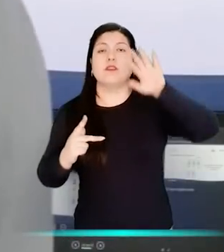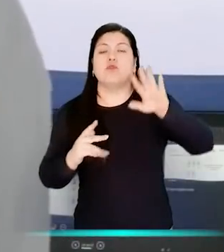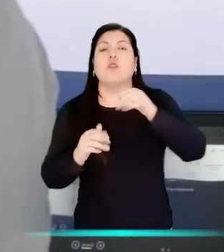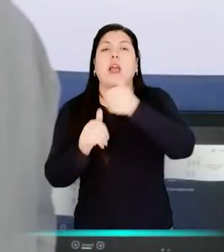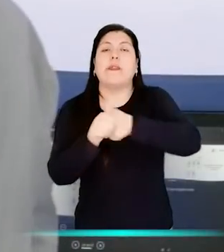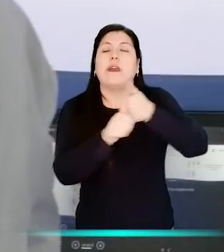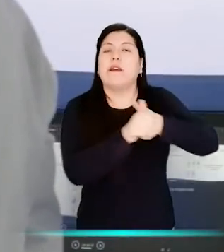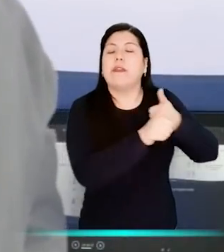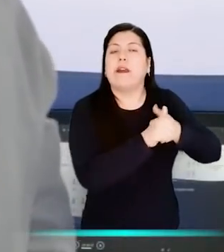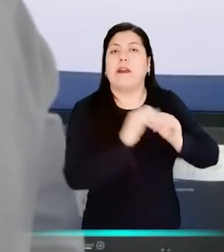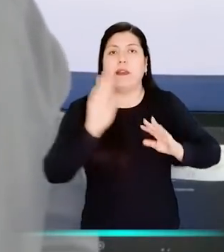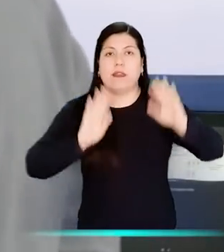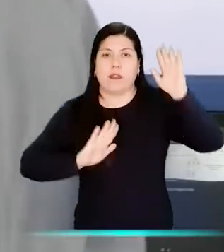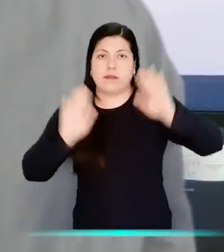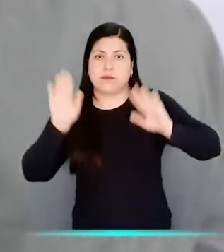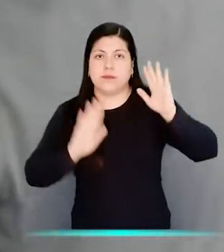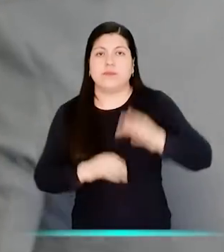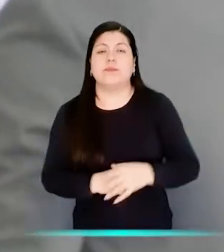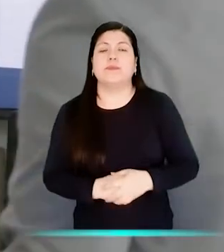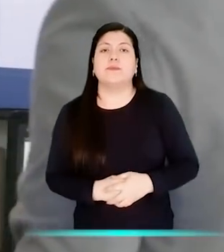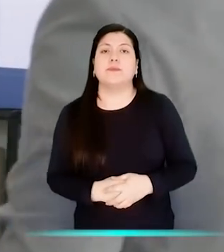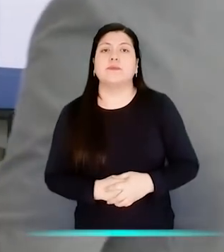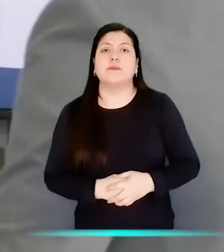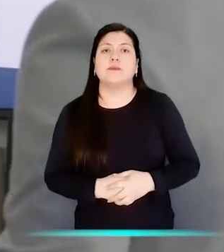de cada candidato y esta,